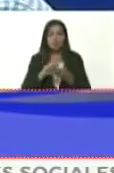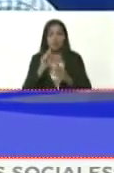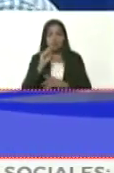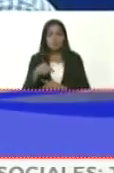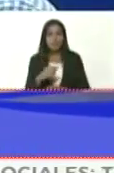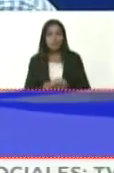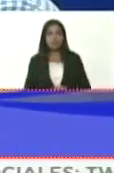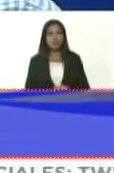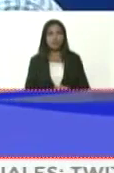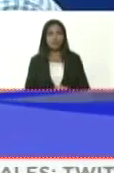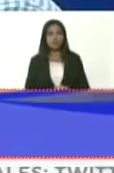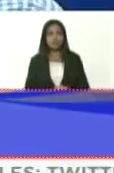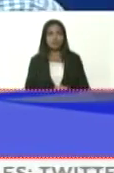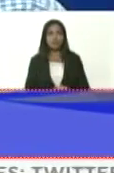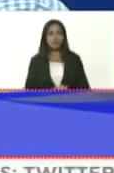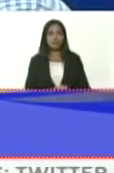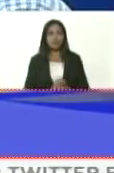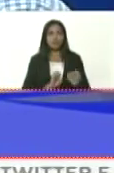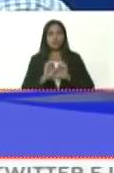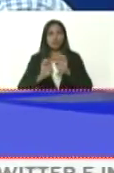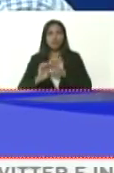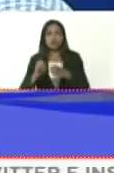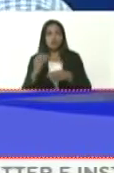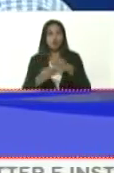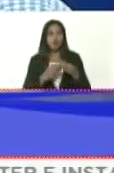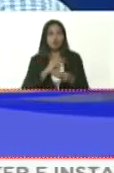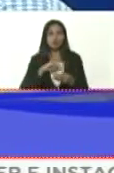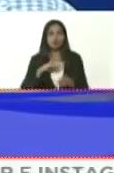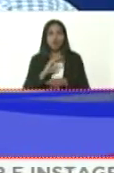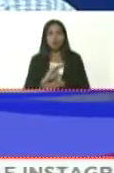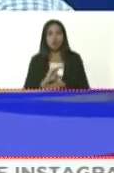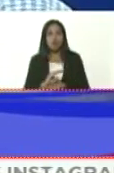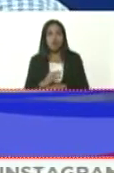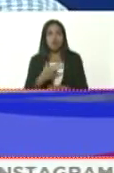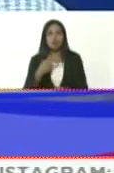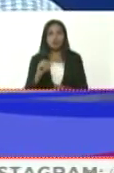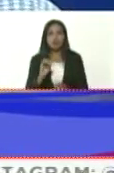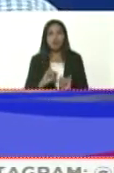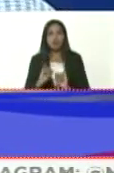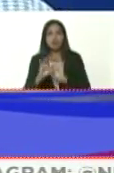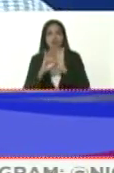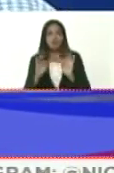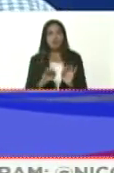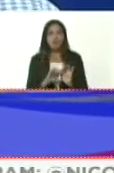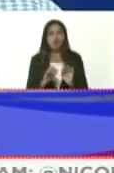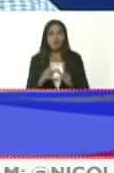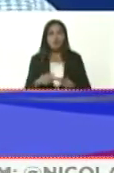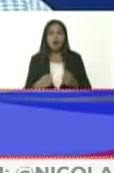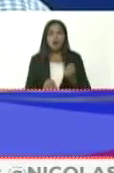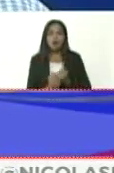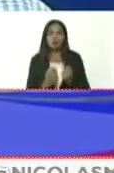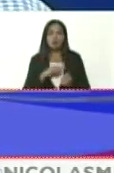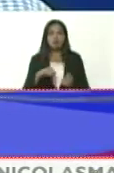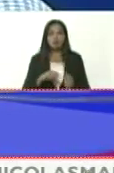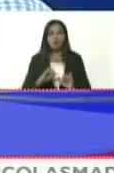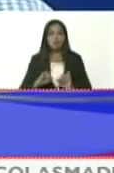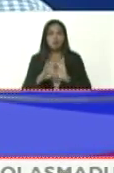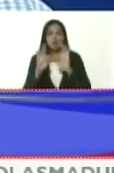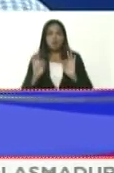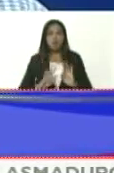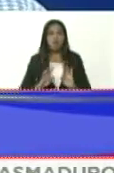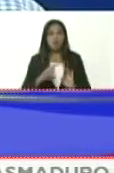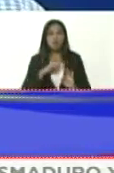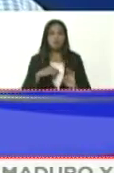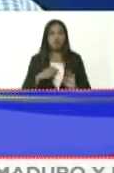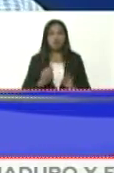es evaluar cómo protegemos la salida de desechos sólidos, porque parte de la materia prima